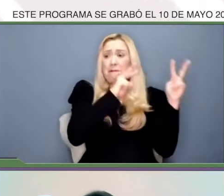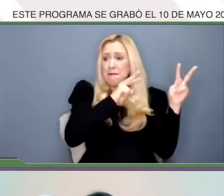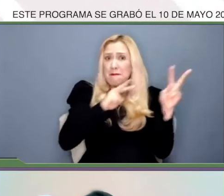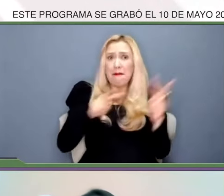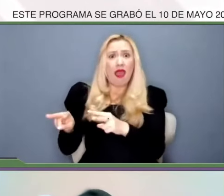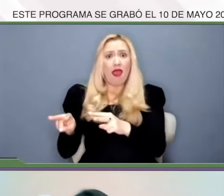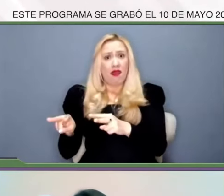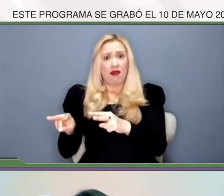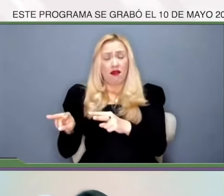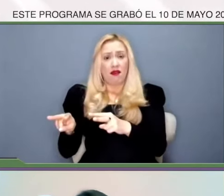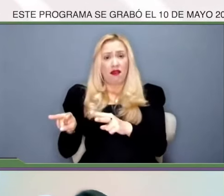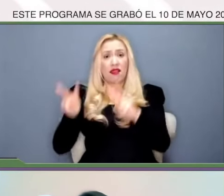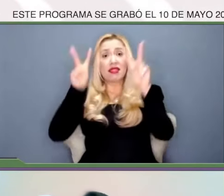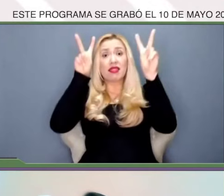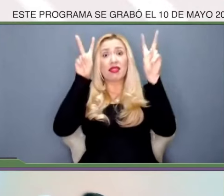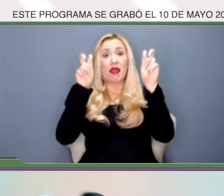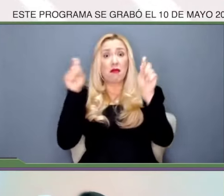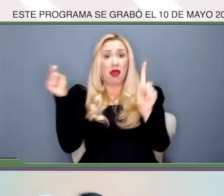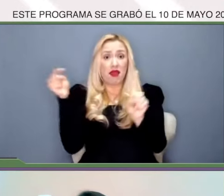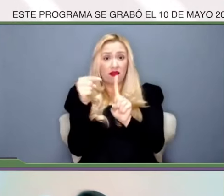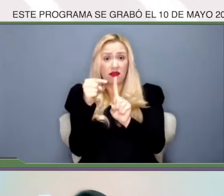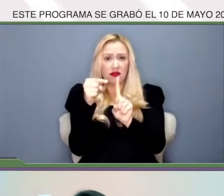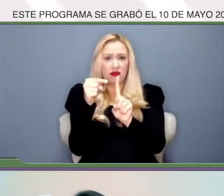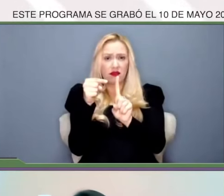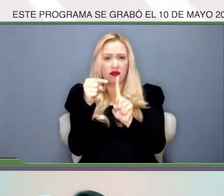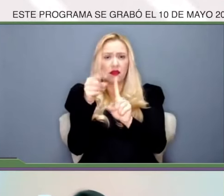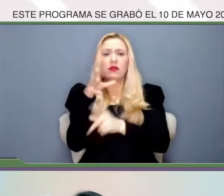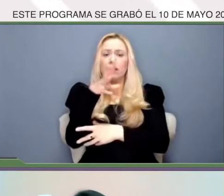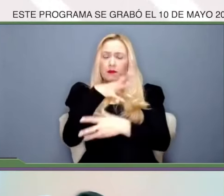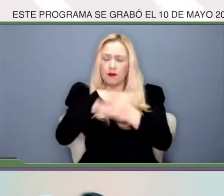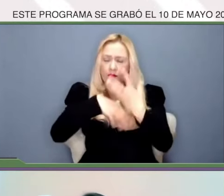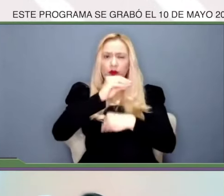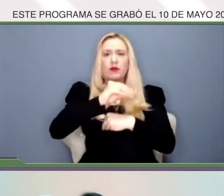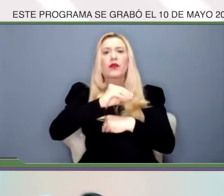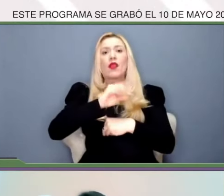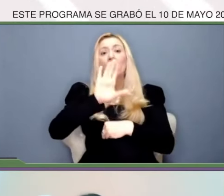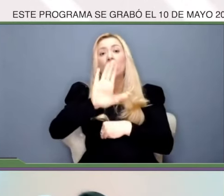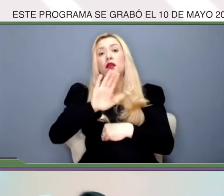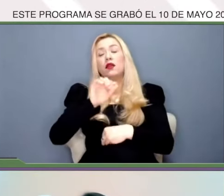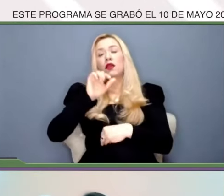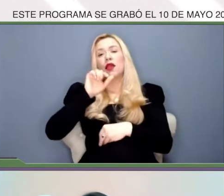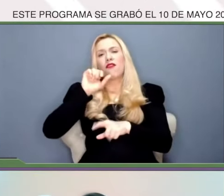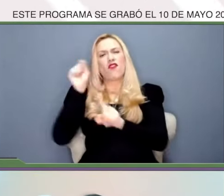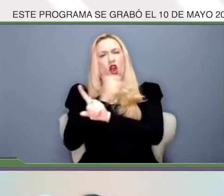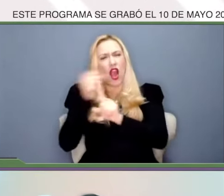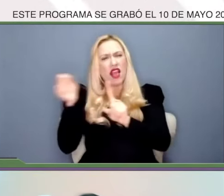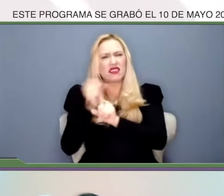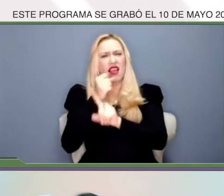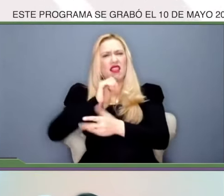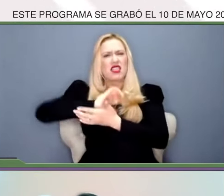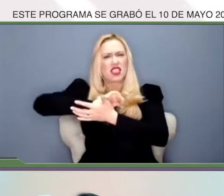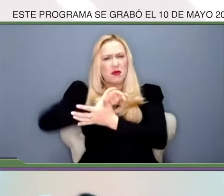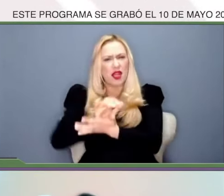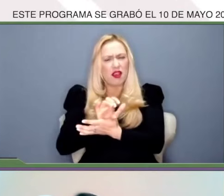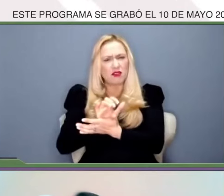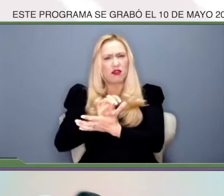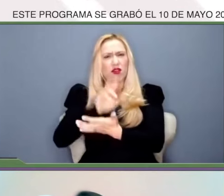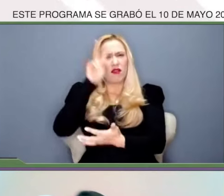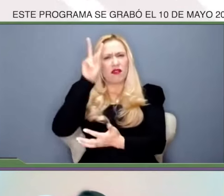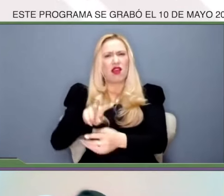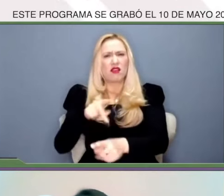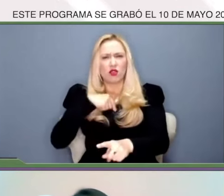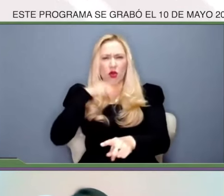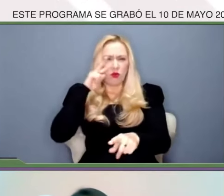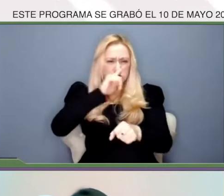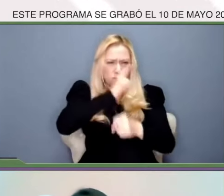estos temas. Por otra parte, me gustaría mencionar que referente a la violencia y discriminación que hemos mapeado